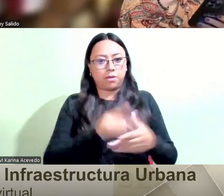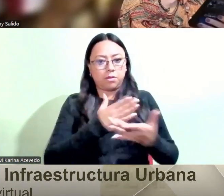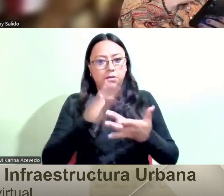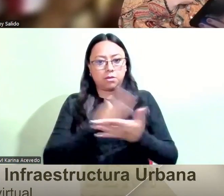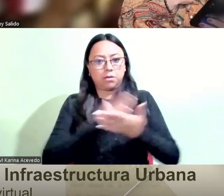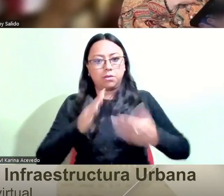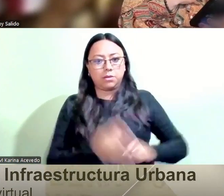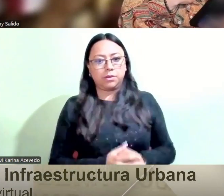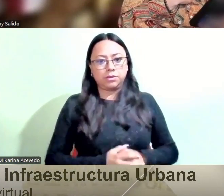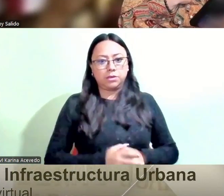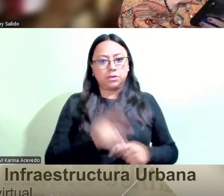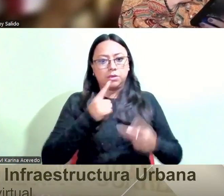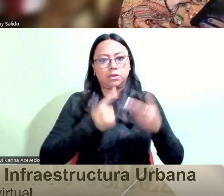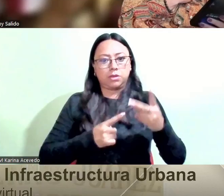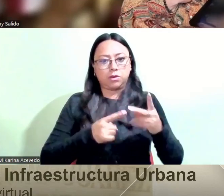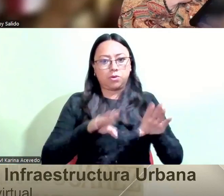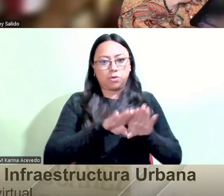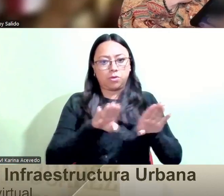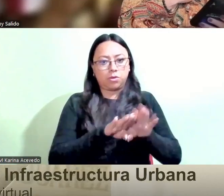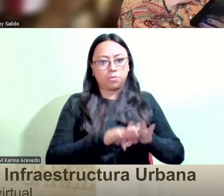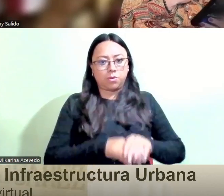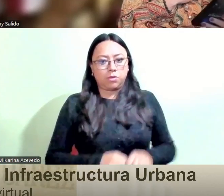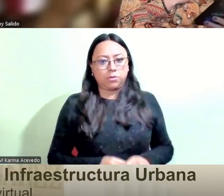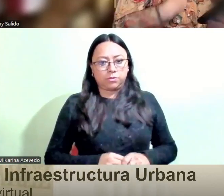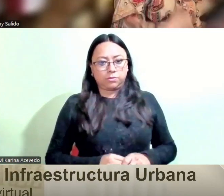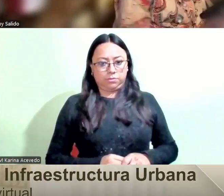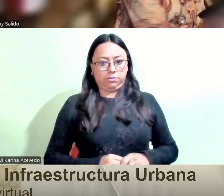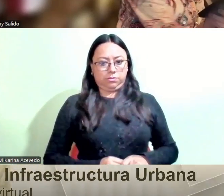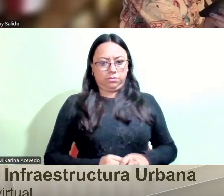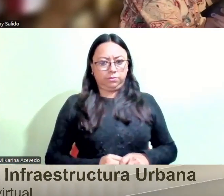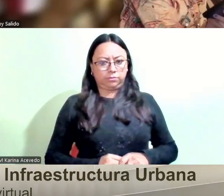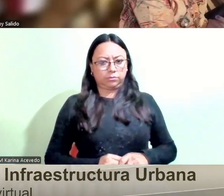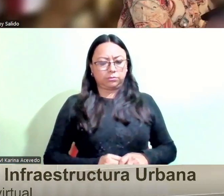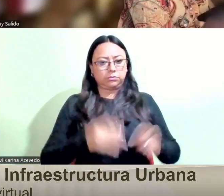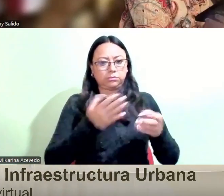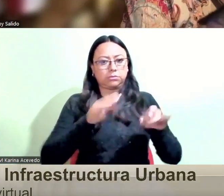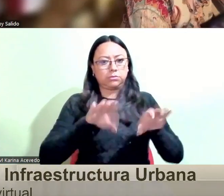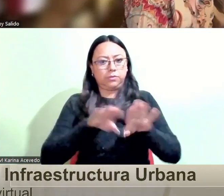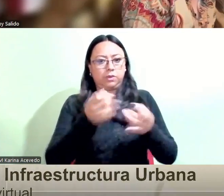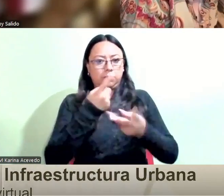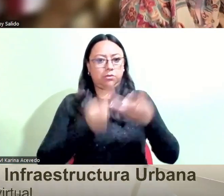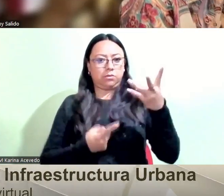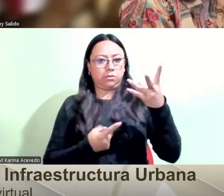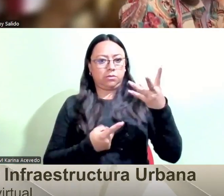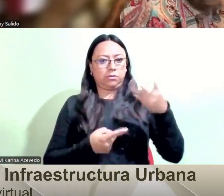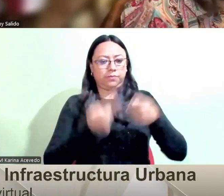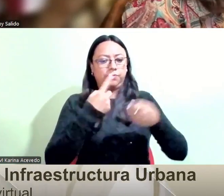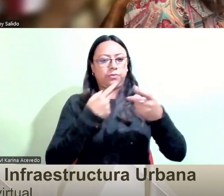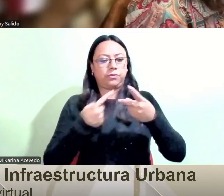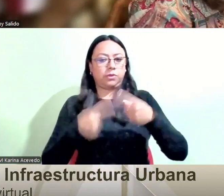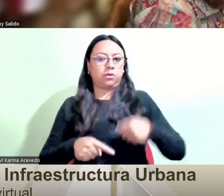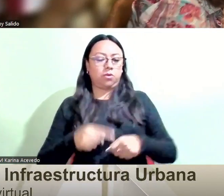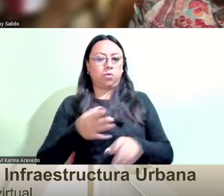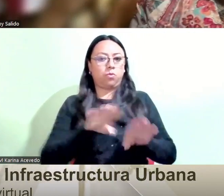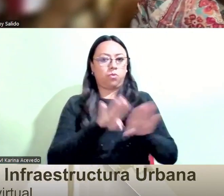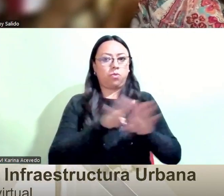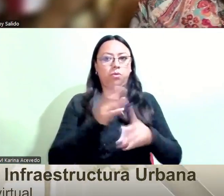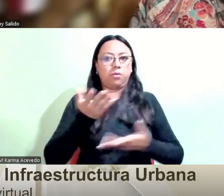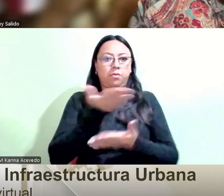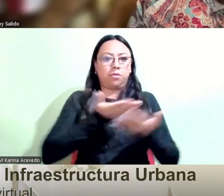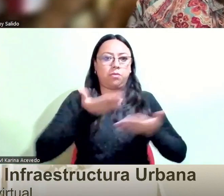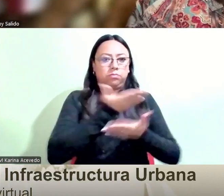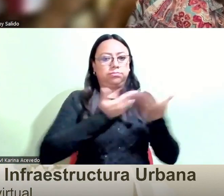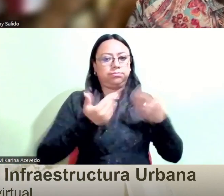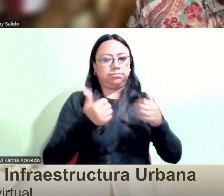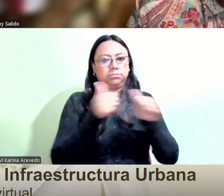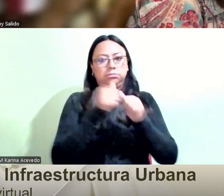Urbano Polanco precisan como eje de mejoramiento de la alcaldía en su calidad de vida, armonizándola con las actividades hoy existentes y